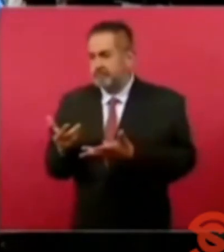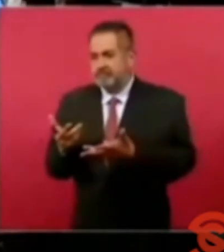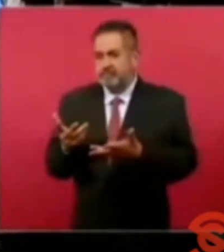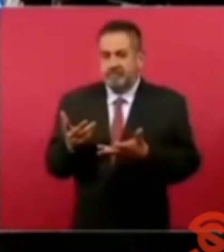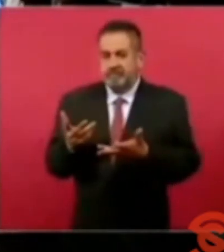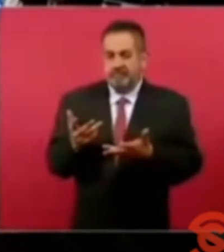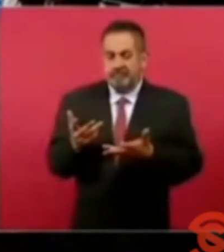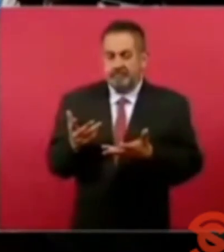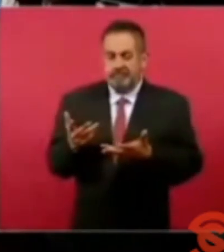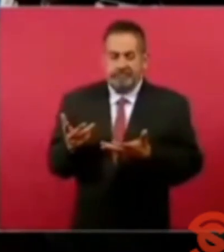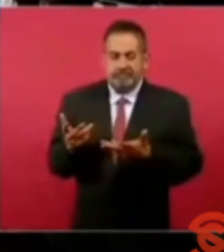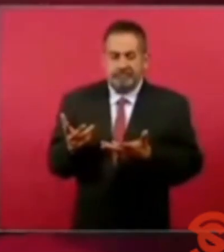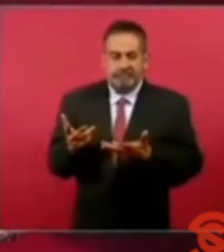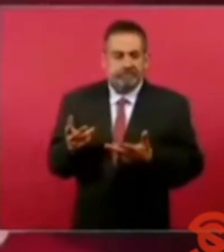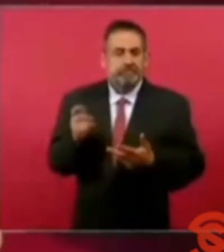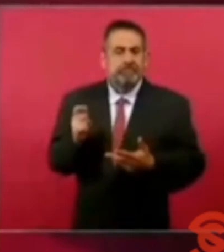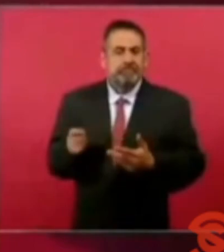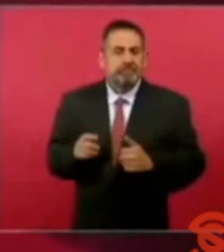buscarse la vida como